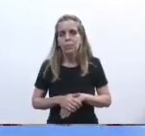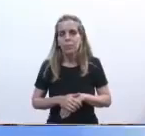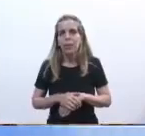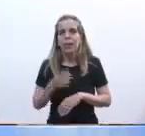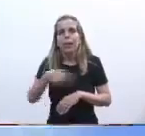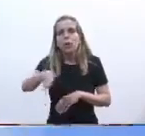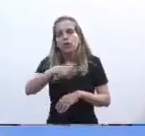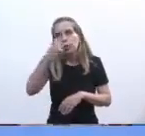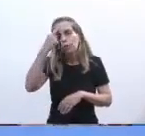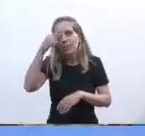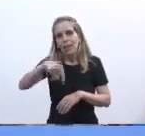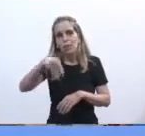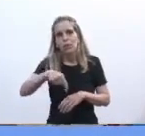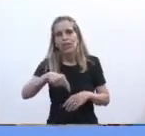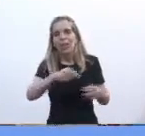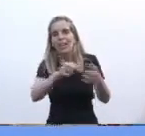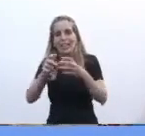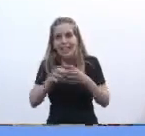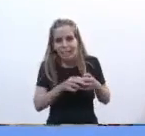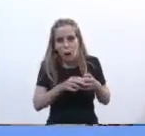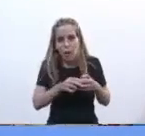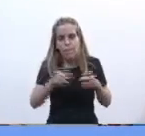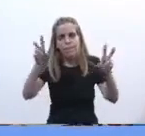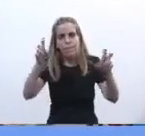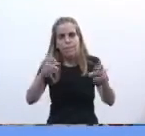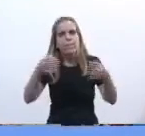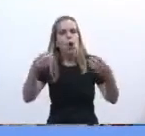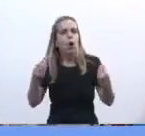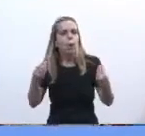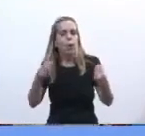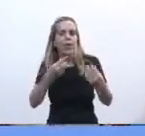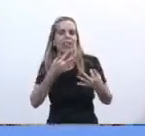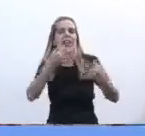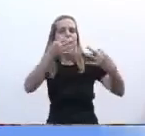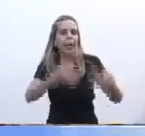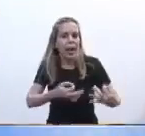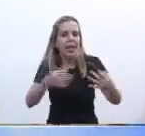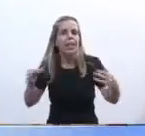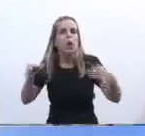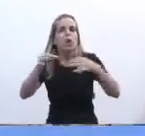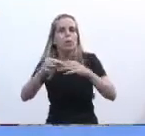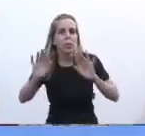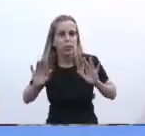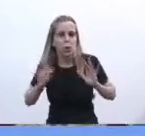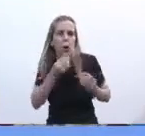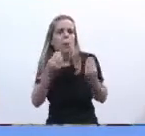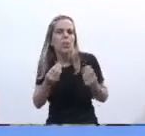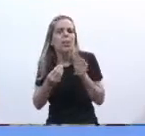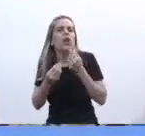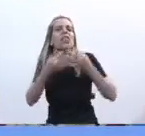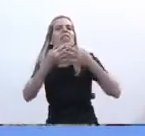entablar este debate desde la verdad y desde el compromiso porque vivo desde la